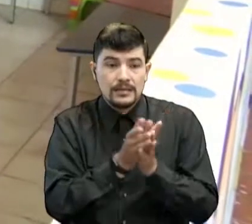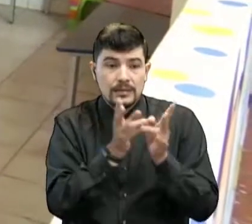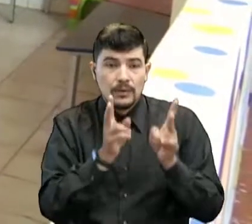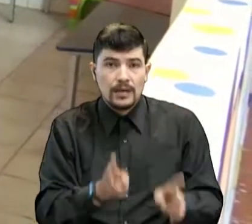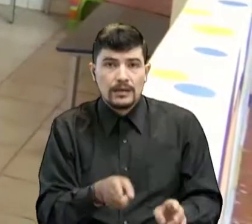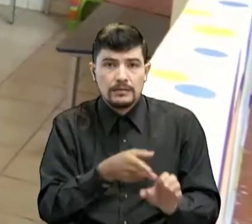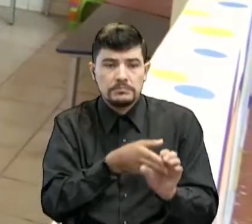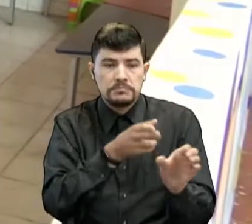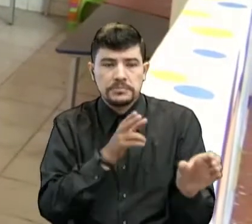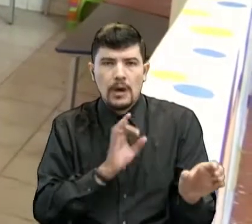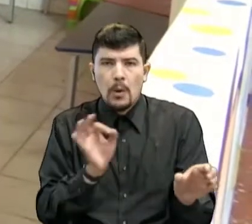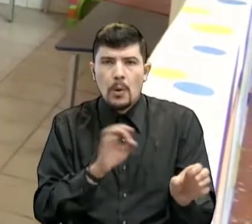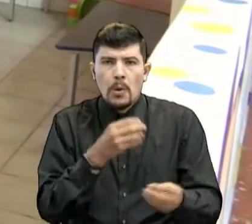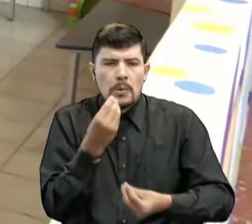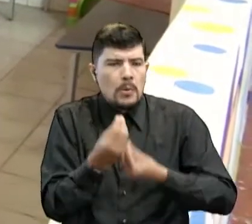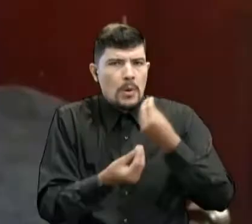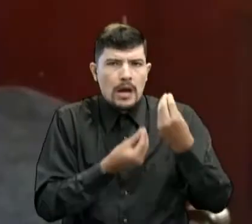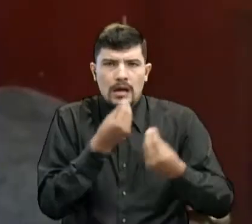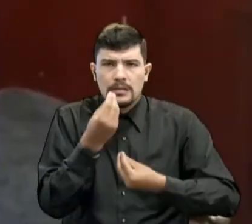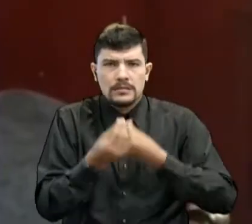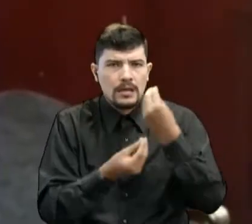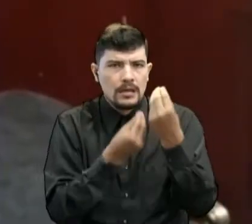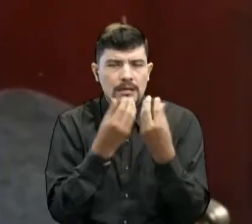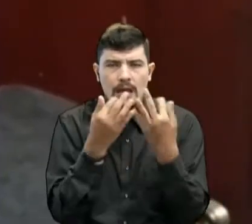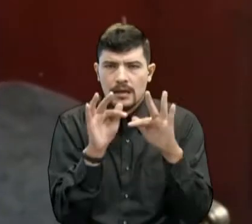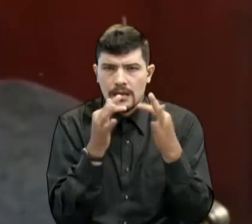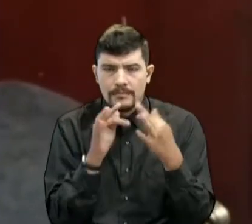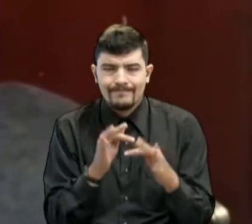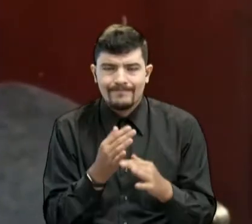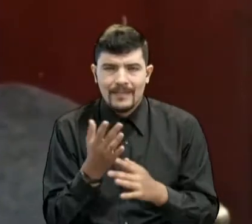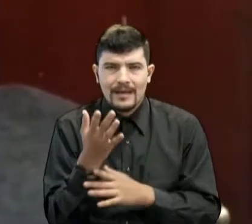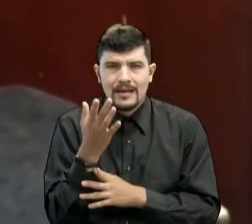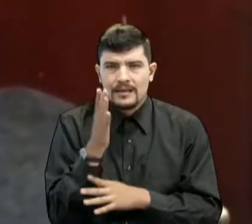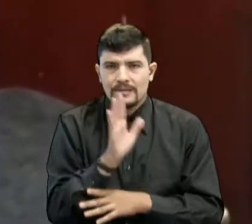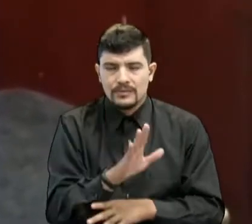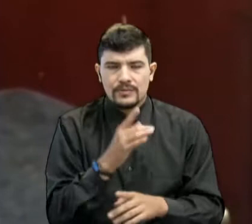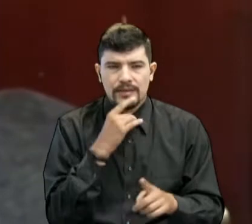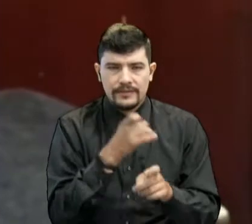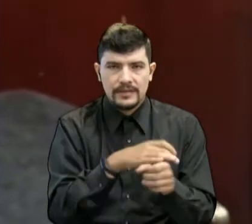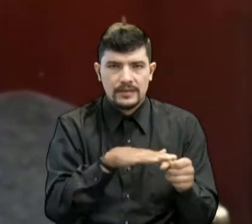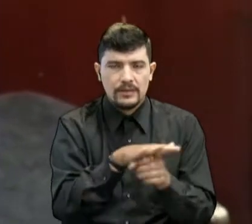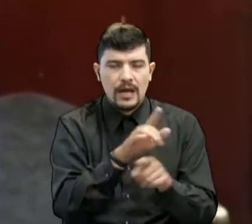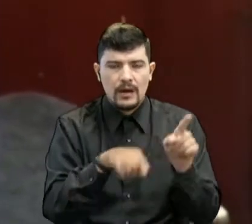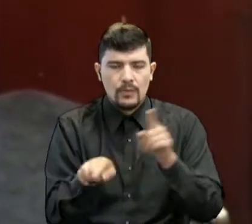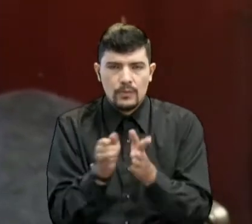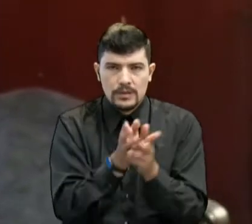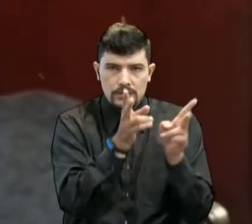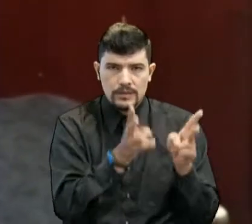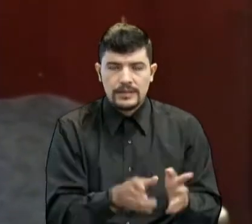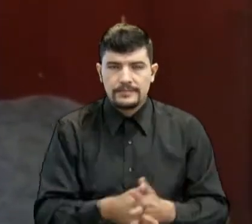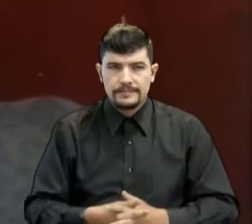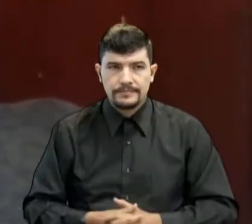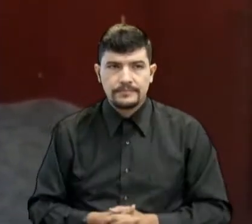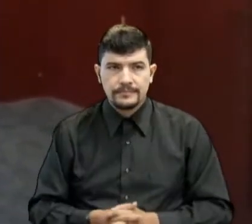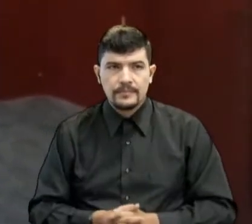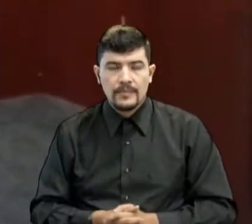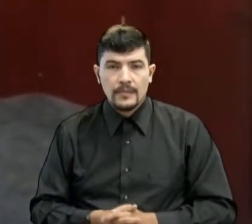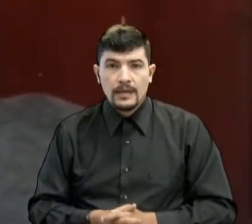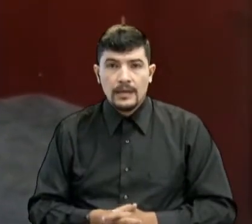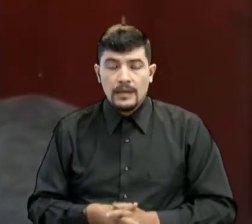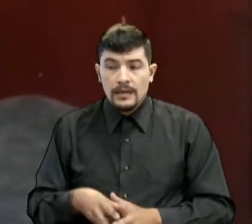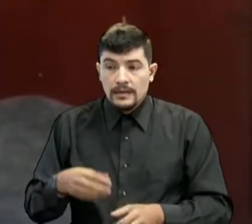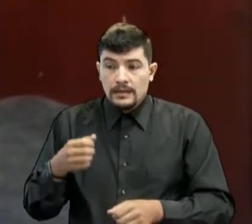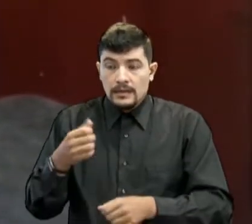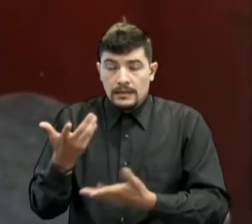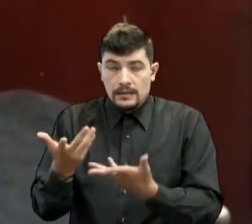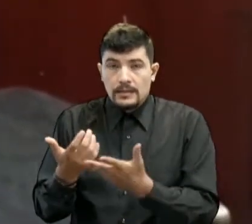la situación de difícil acceso. Complicado, se trabaja pues por medio de guías, pero aún así la